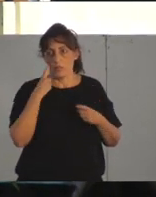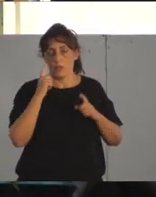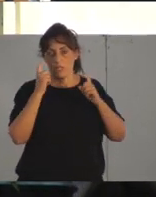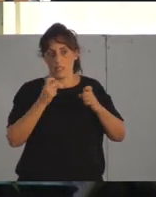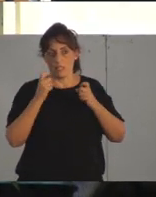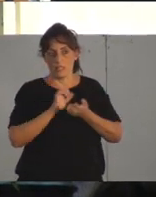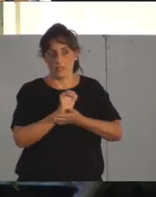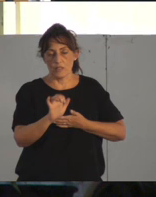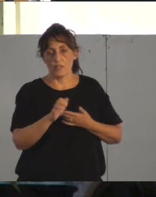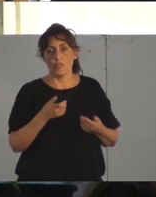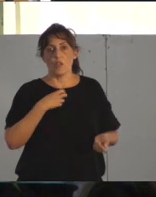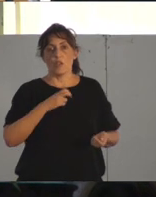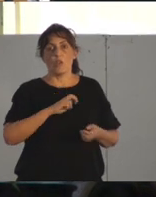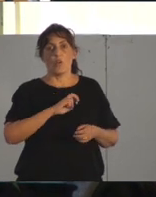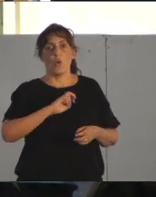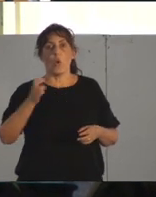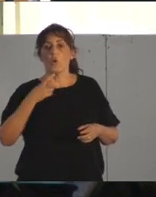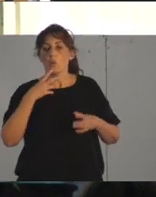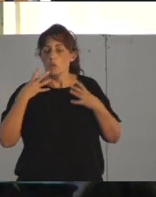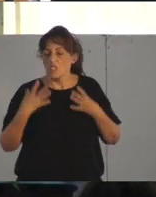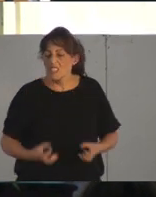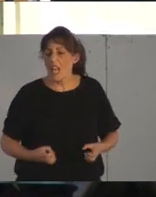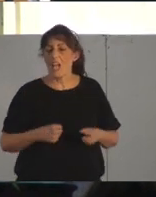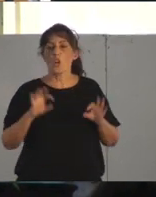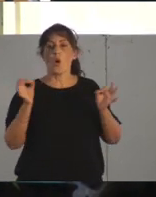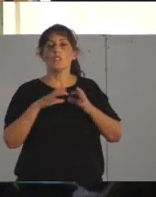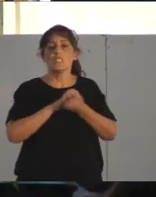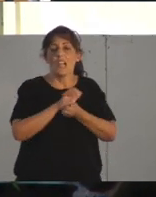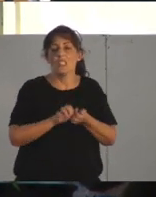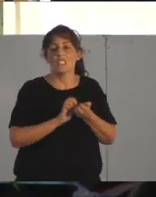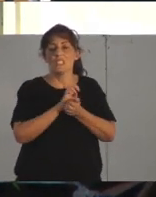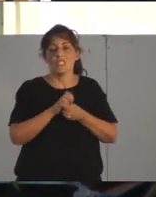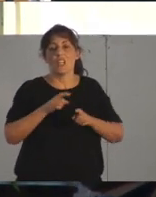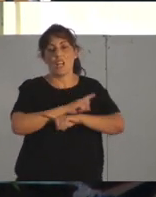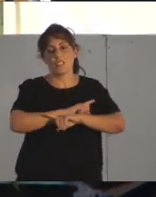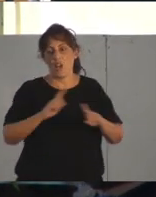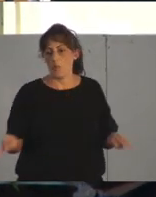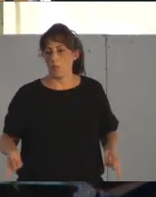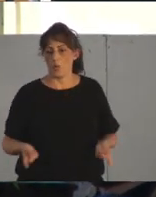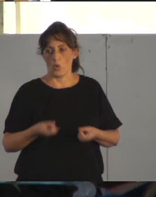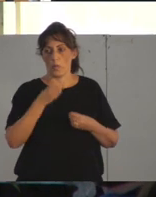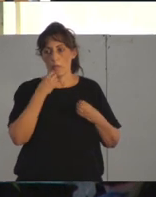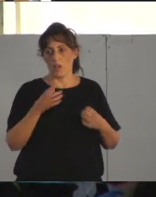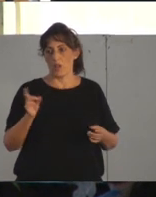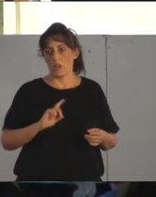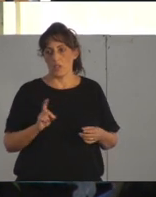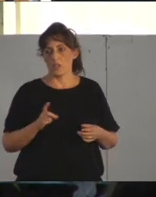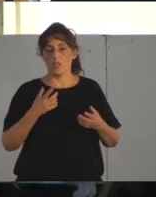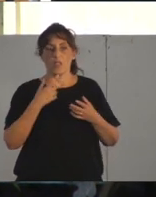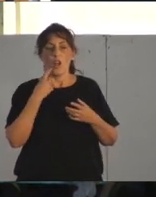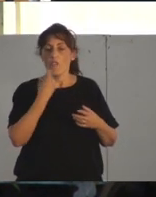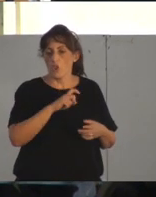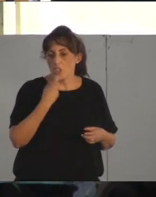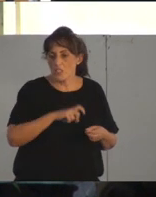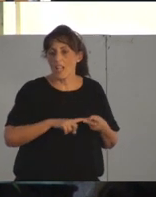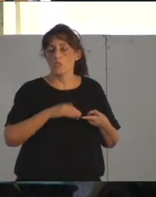Alimentos como los quesos duros, muy secos, difíciles de deglutir, son alimentos que tampoco nos gustan. Y hace unos cuantos, los frutos secos son